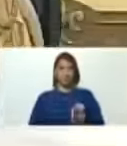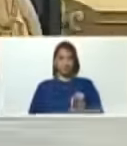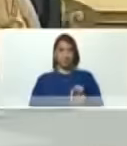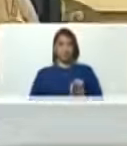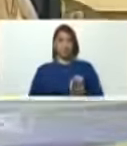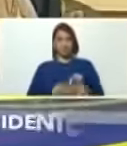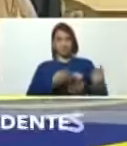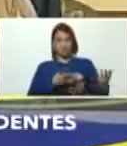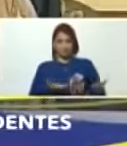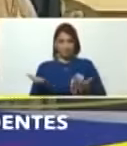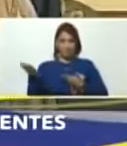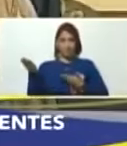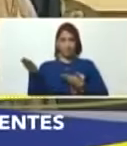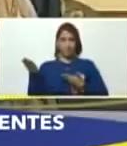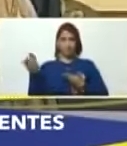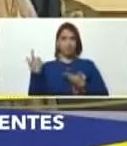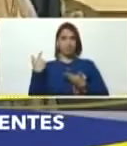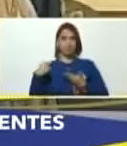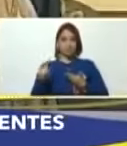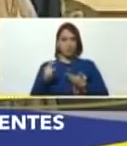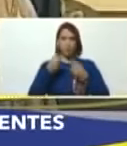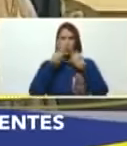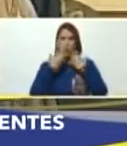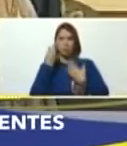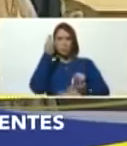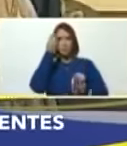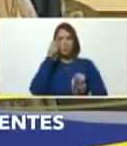Bueno, bienvenida, por aquí hemos tenido buenas reflexiones.